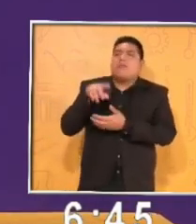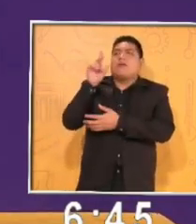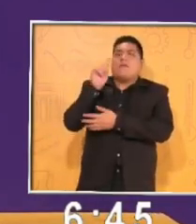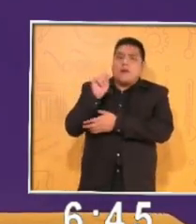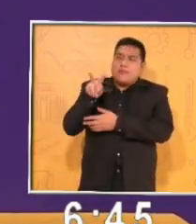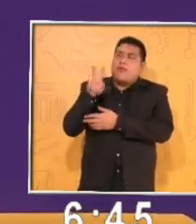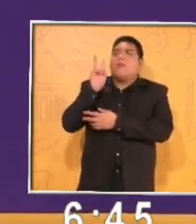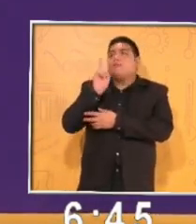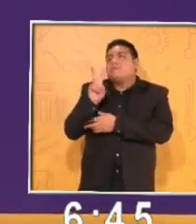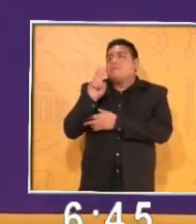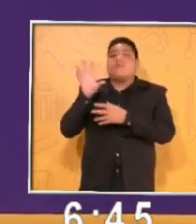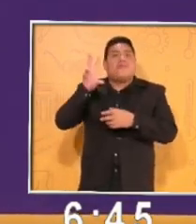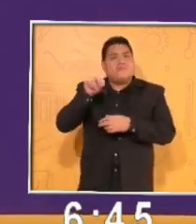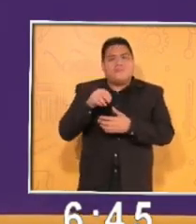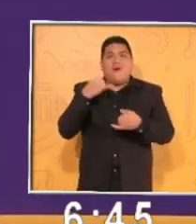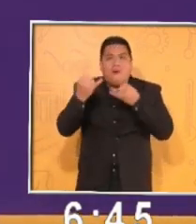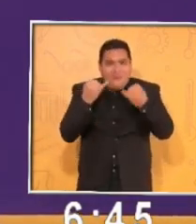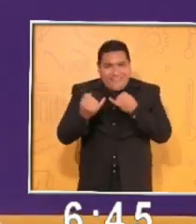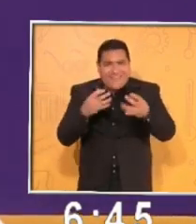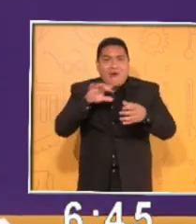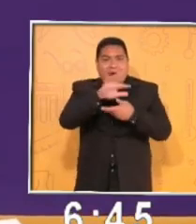Vamos a continuar.